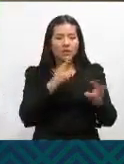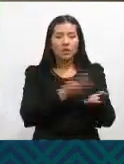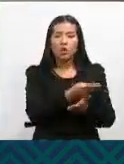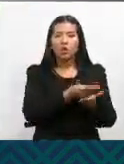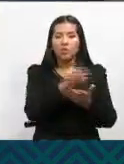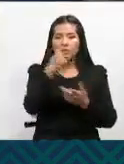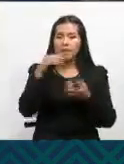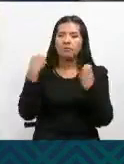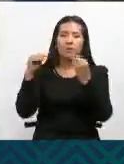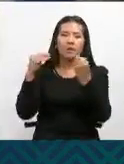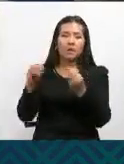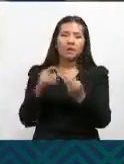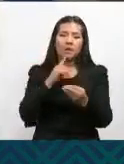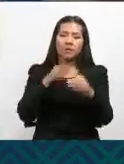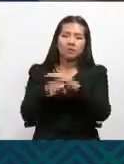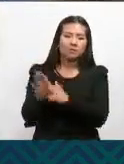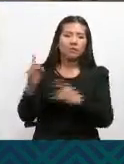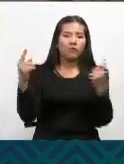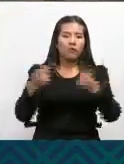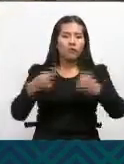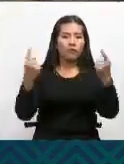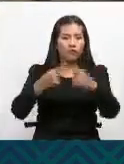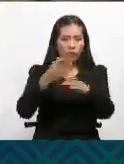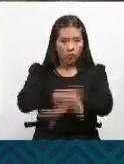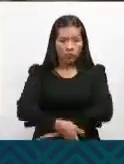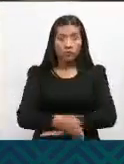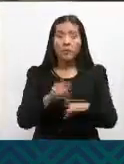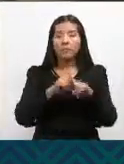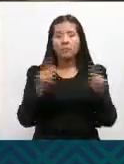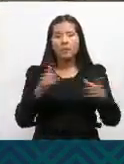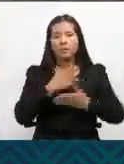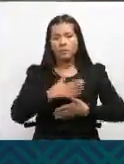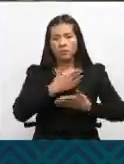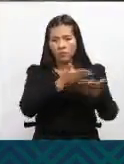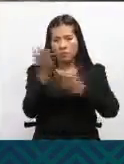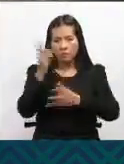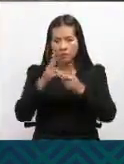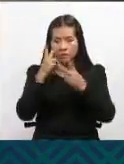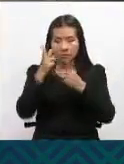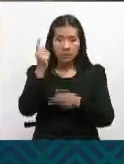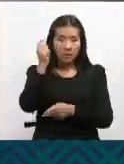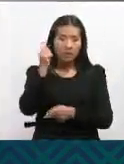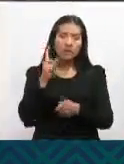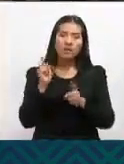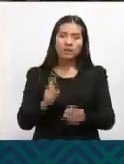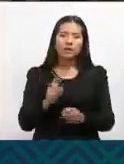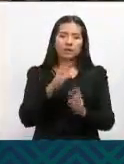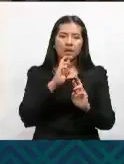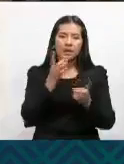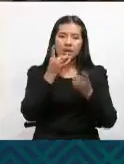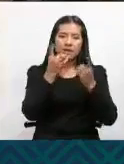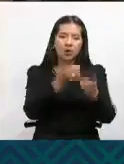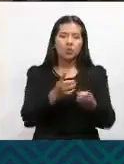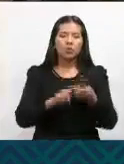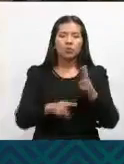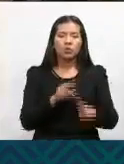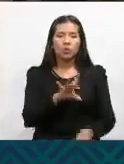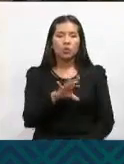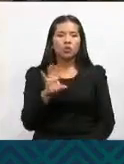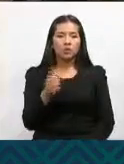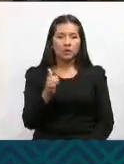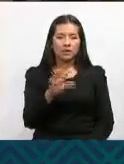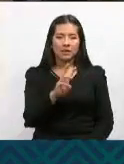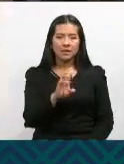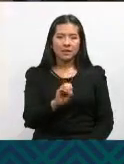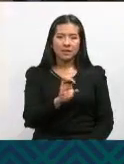combustibles por la vida propia se convoca la población a denunciar cualquier ilícito que relacione combustibles al 810 60